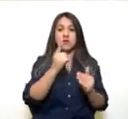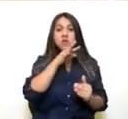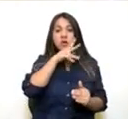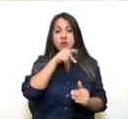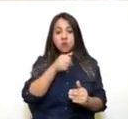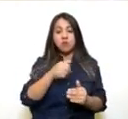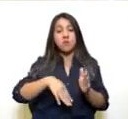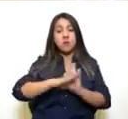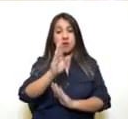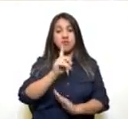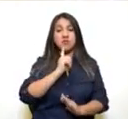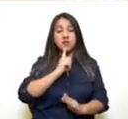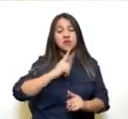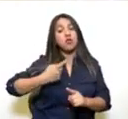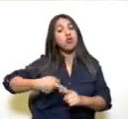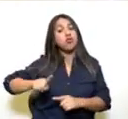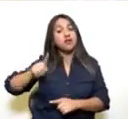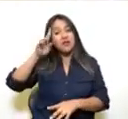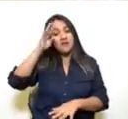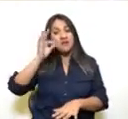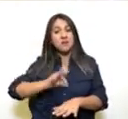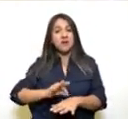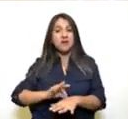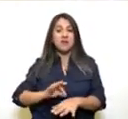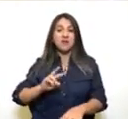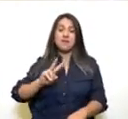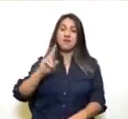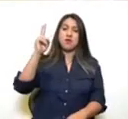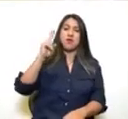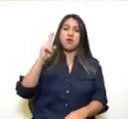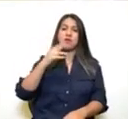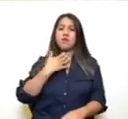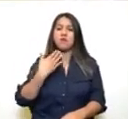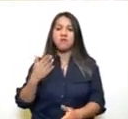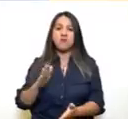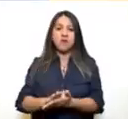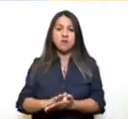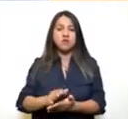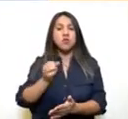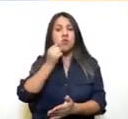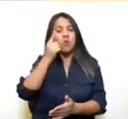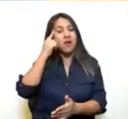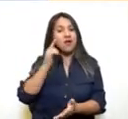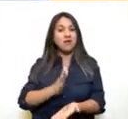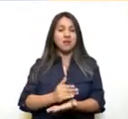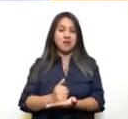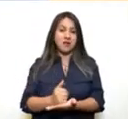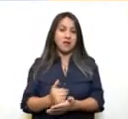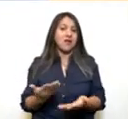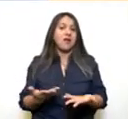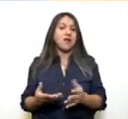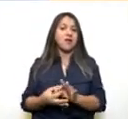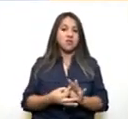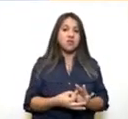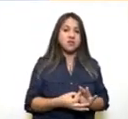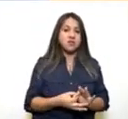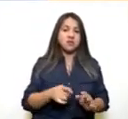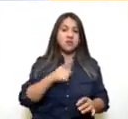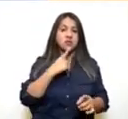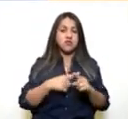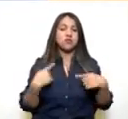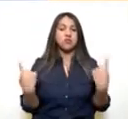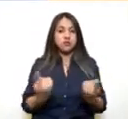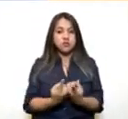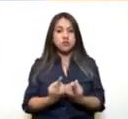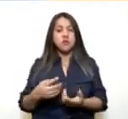y tiene otras enfermedades fallece cuál sería la estrategia correcta en un contexto como ese digamos en una zona